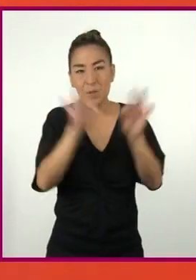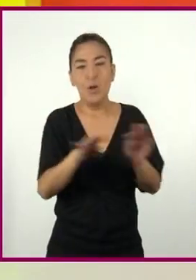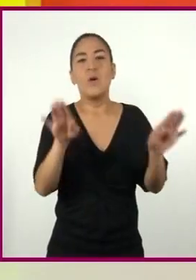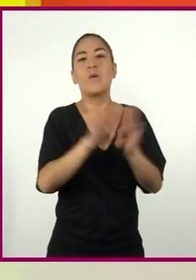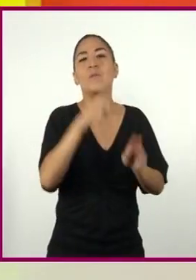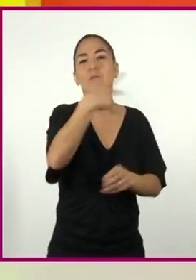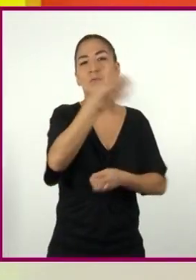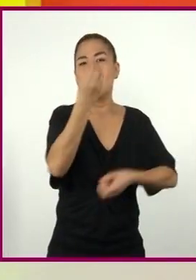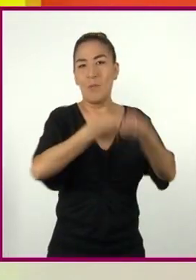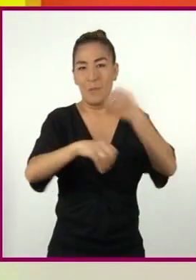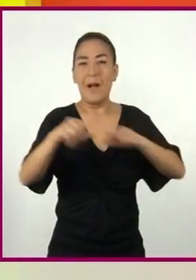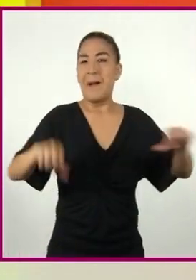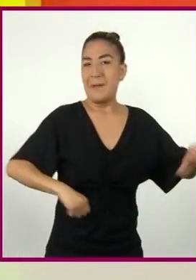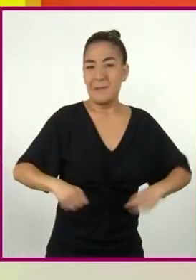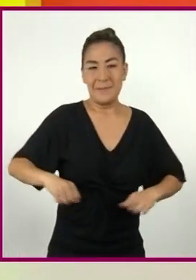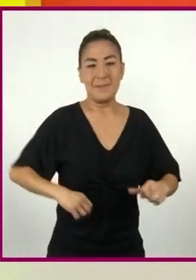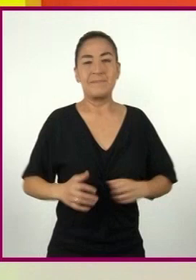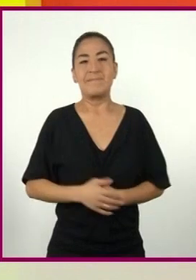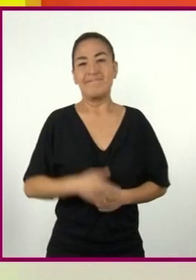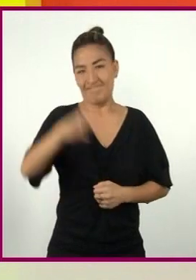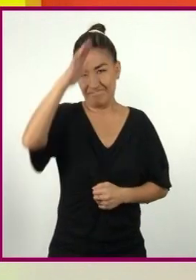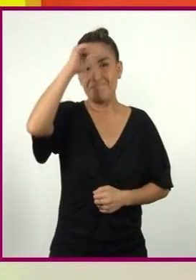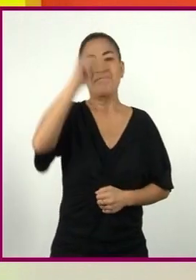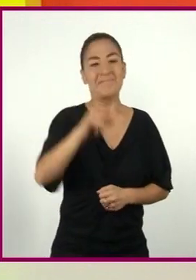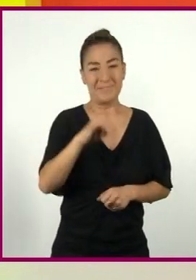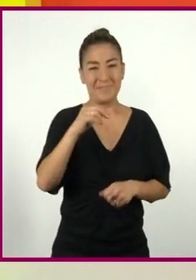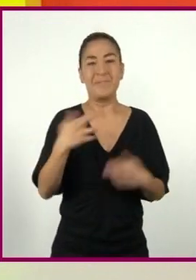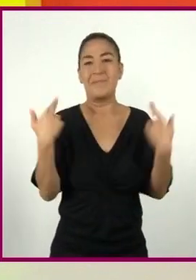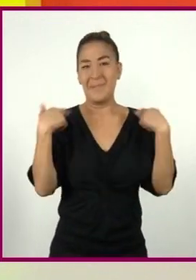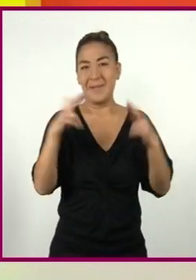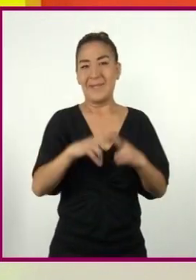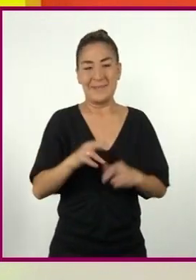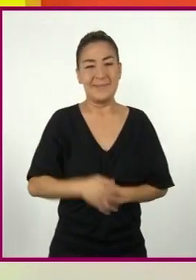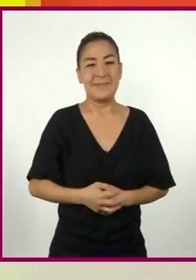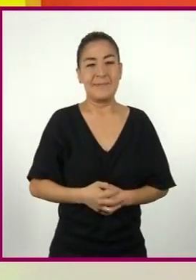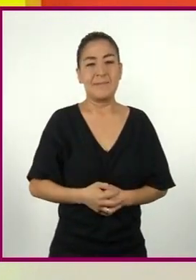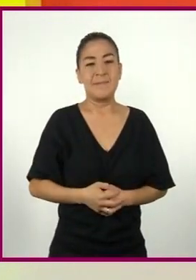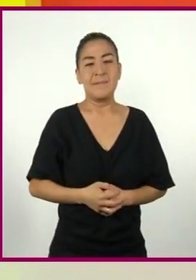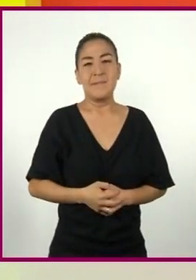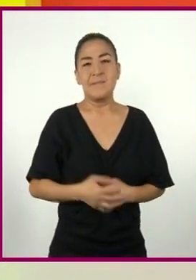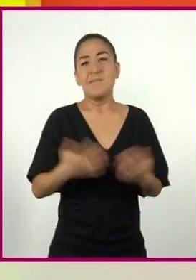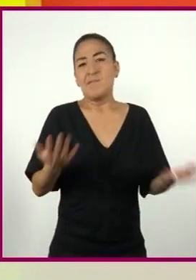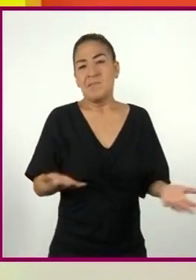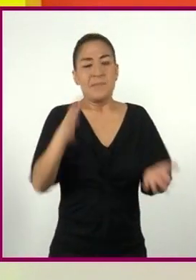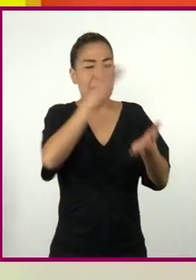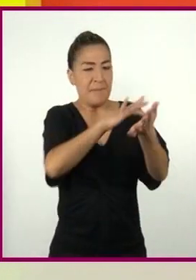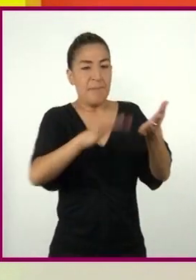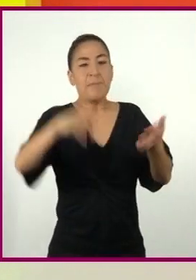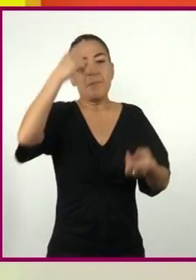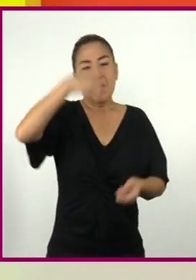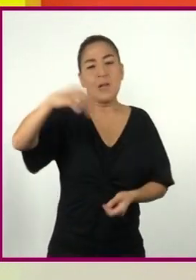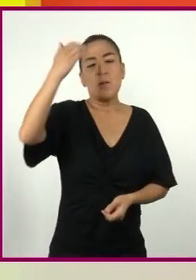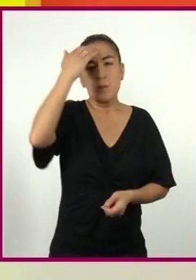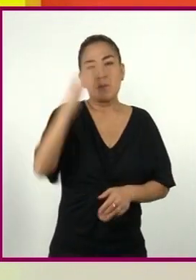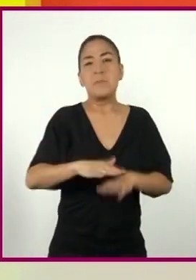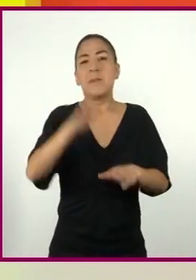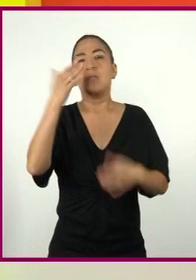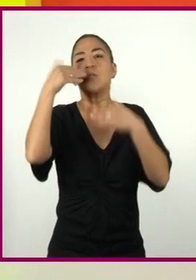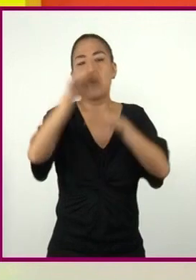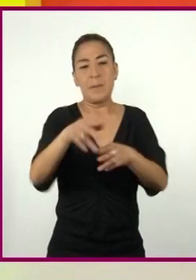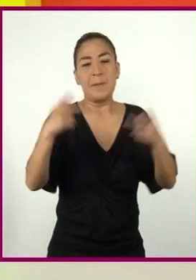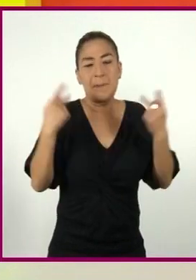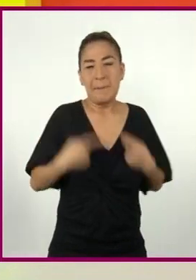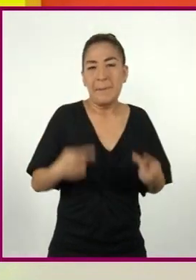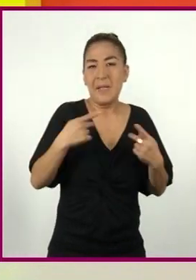acciones. Totalmente de acuerdo, profesora. Se lee para conocer más sobre el personaje.